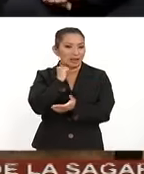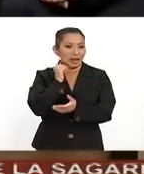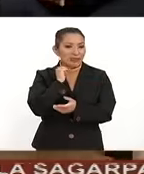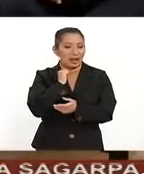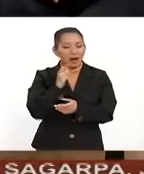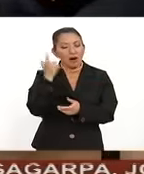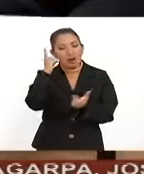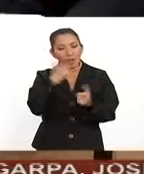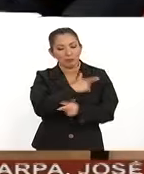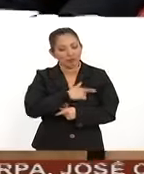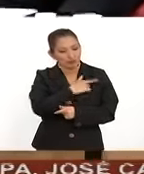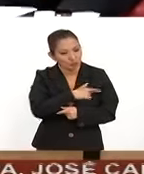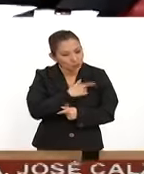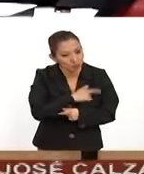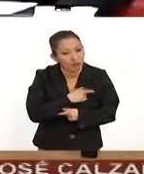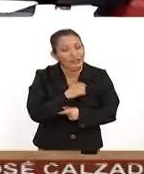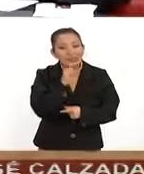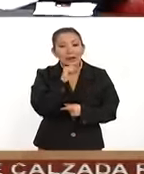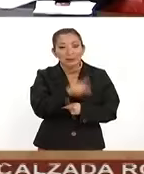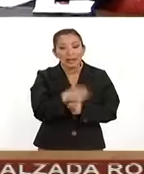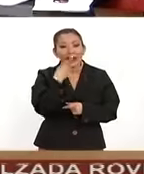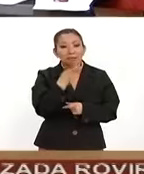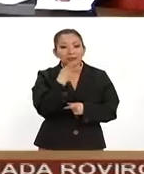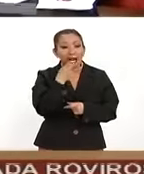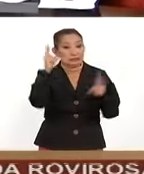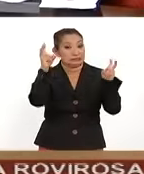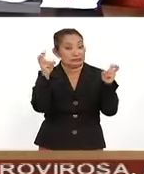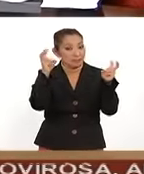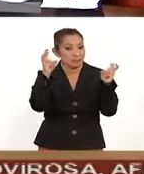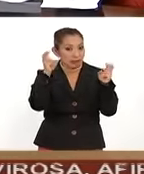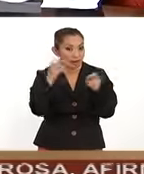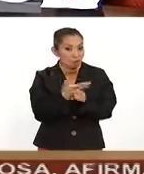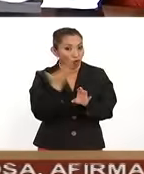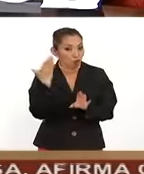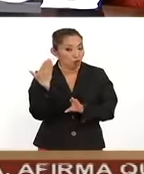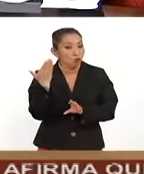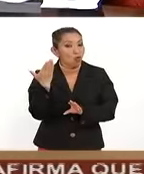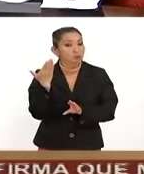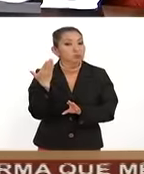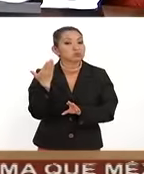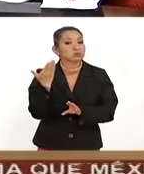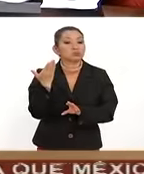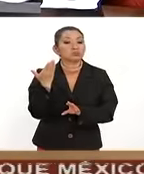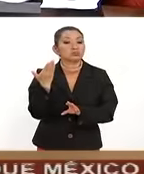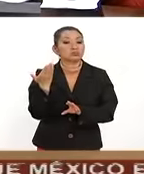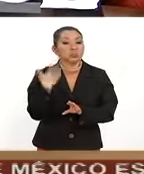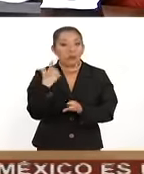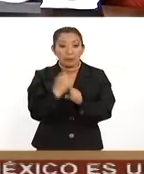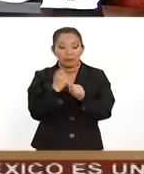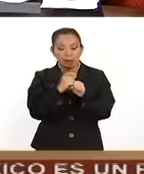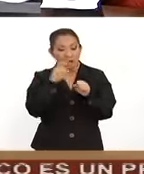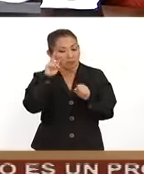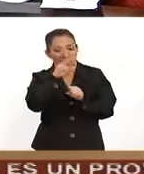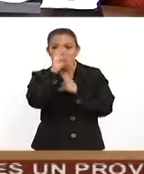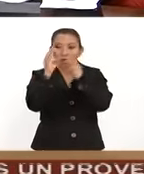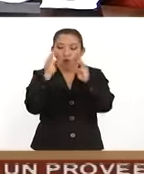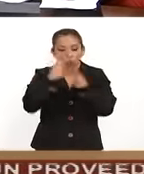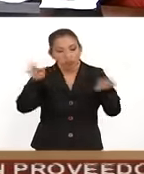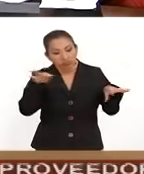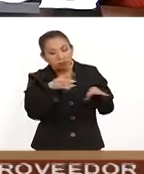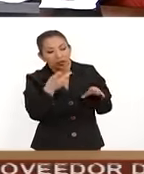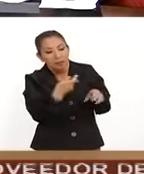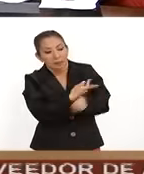Ecri, qué gusto que estés aquí y además de hablar de un tema, bueno, que está también en las primeras planas de todo el mundo, que es